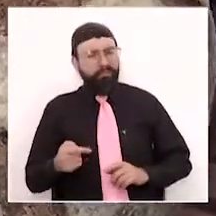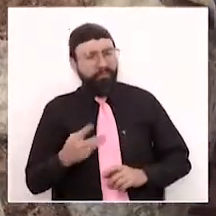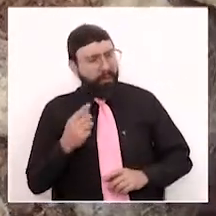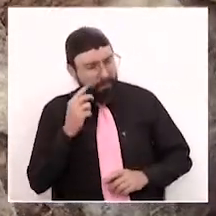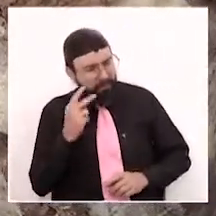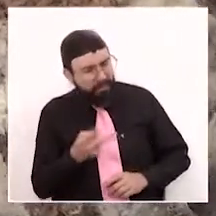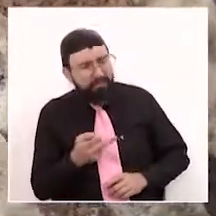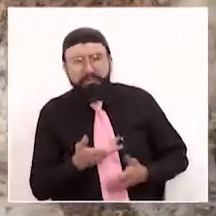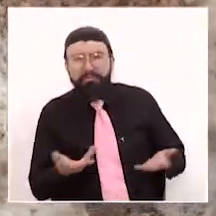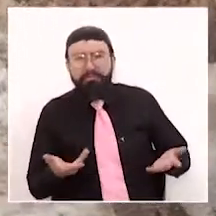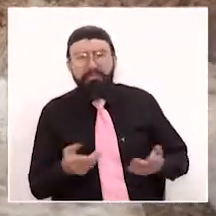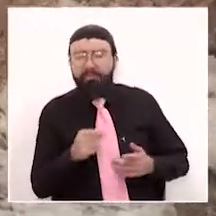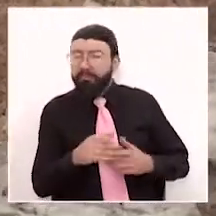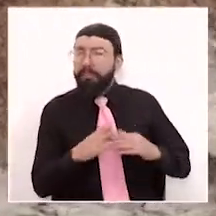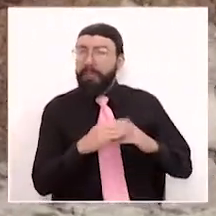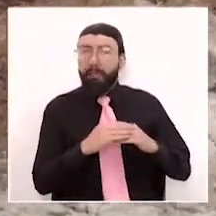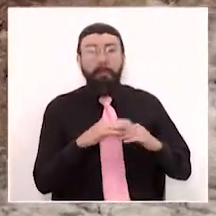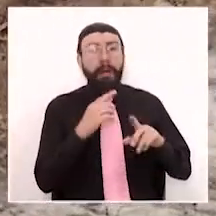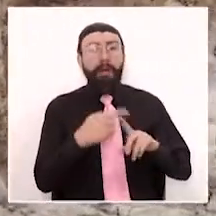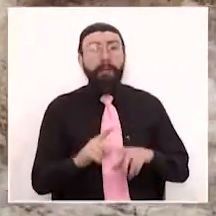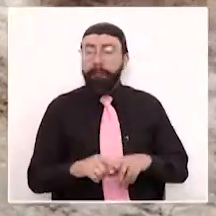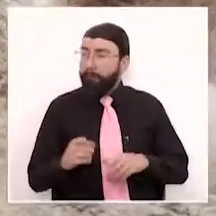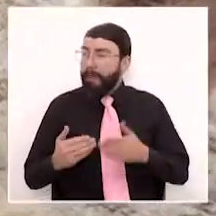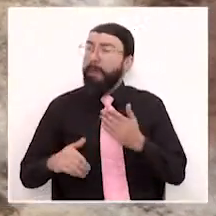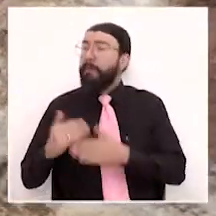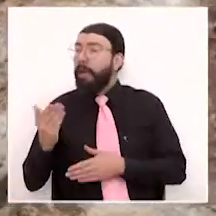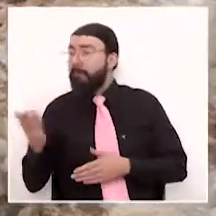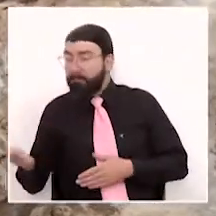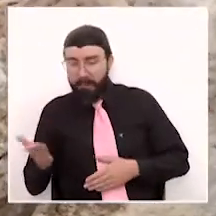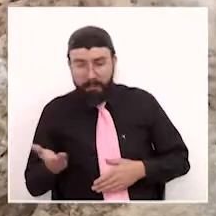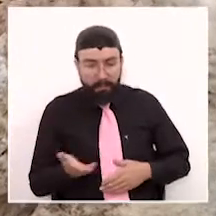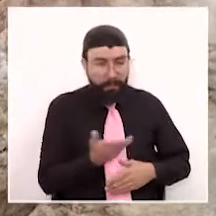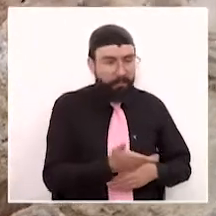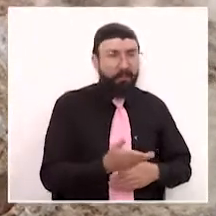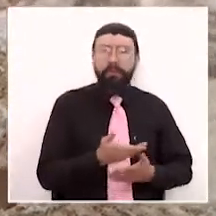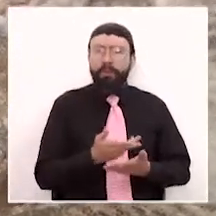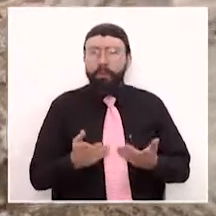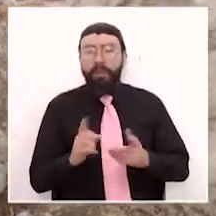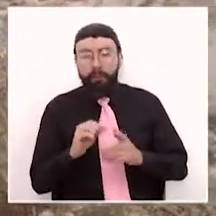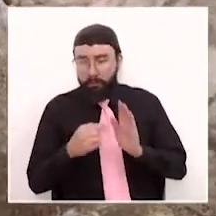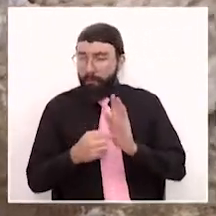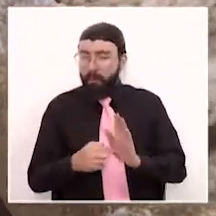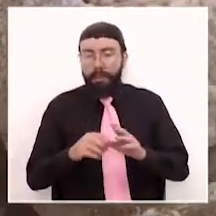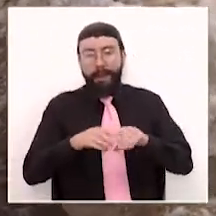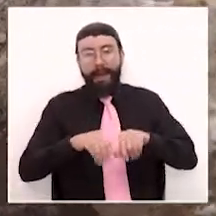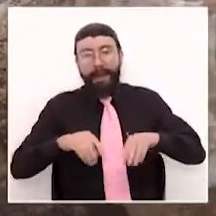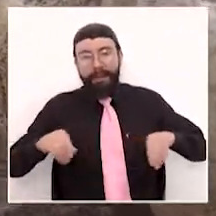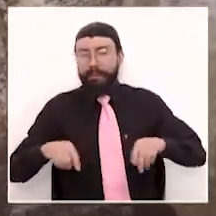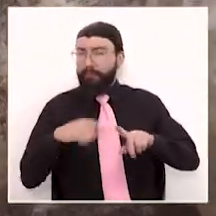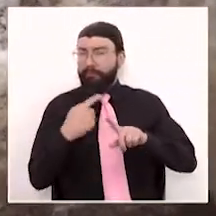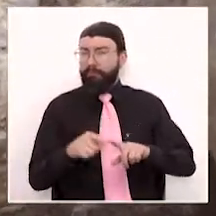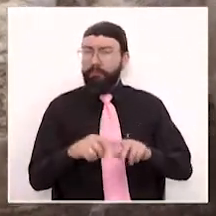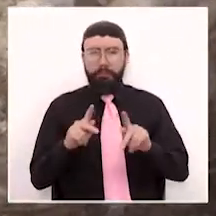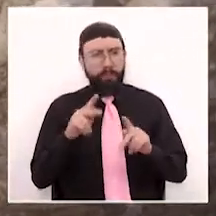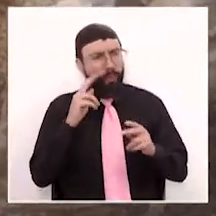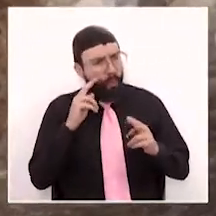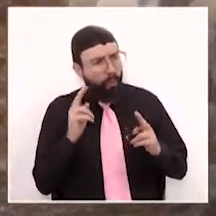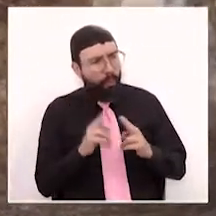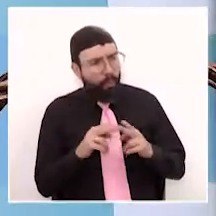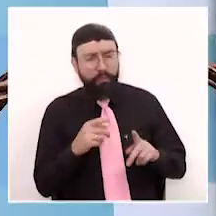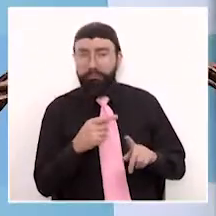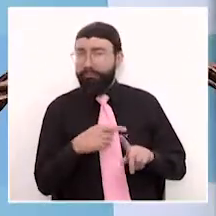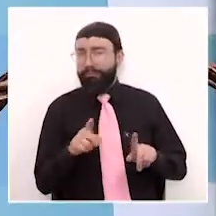viendo acá, todos estos panes. Si quieres, empezamos por allá y lo vamos complementando con las harinas para que las personas conozcan que